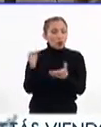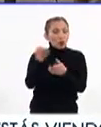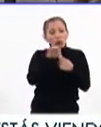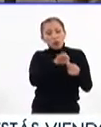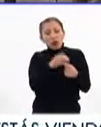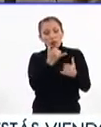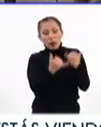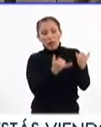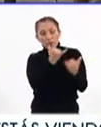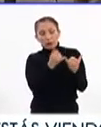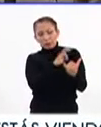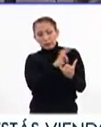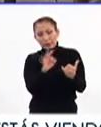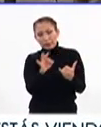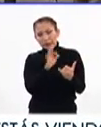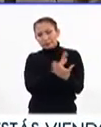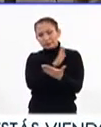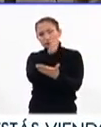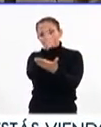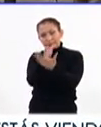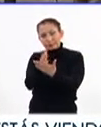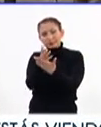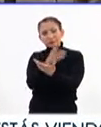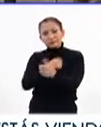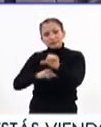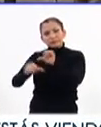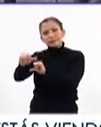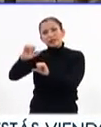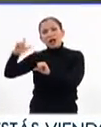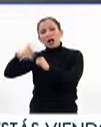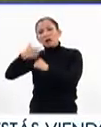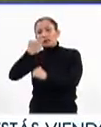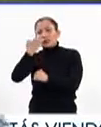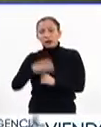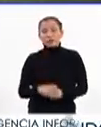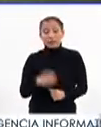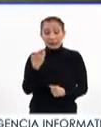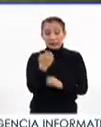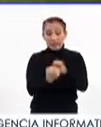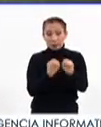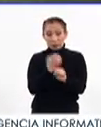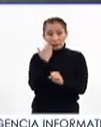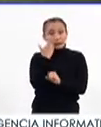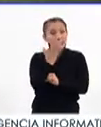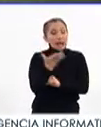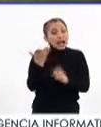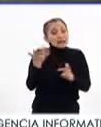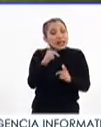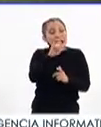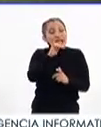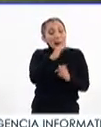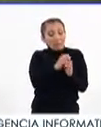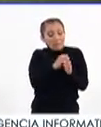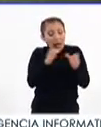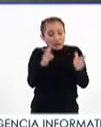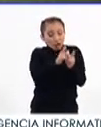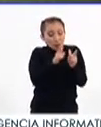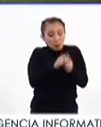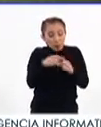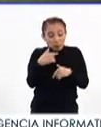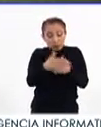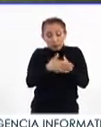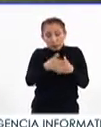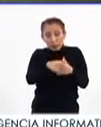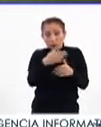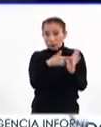nuestros jugadores tengan las posibilidades de emigrar a alguna escuela. Para este año también se buscará crear una liga mayor, en la que en corto